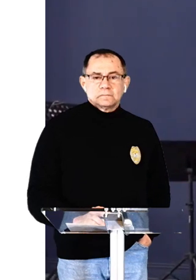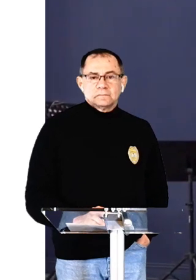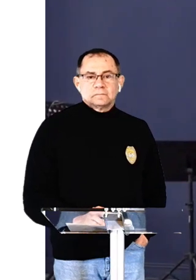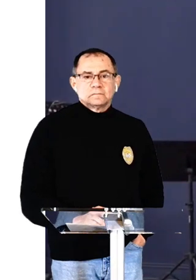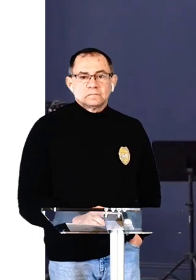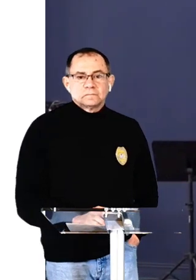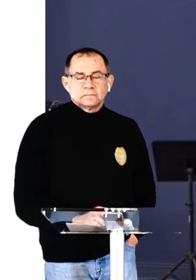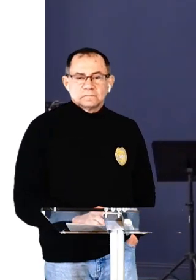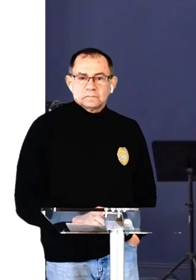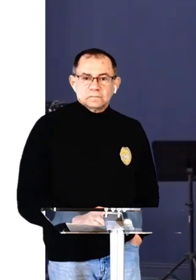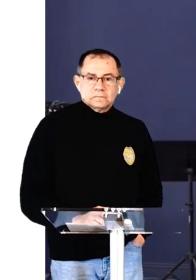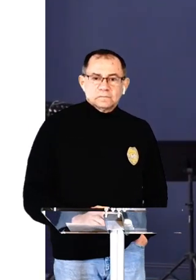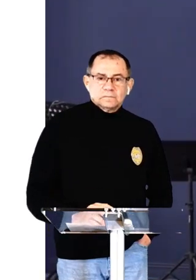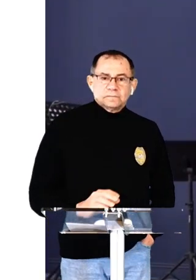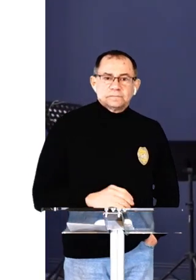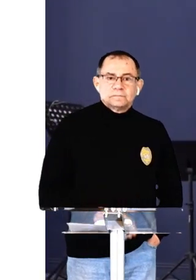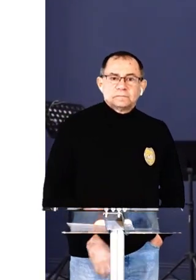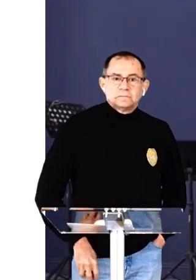Muy buenos días.